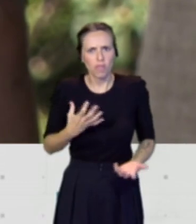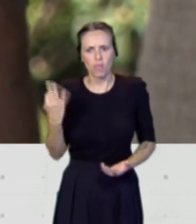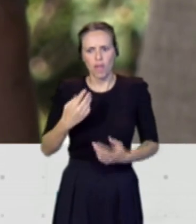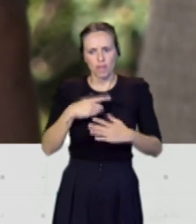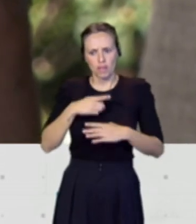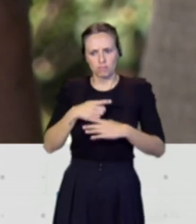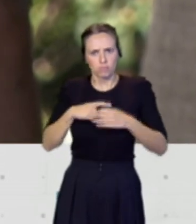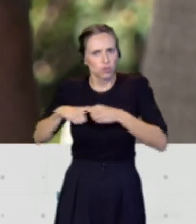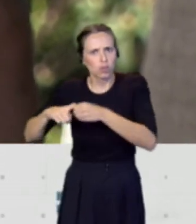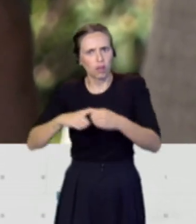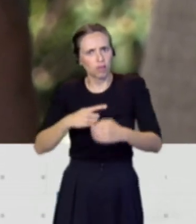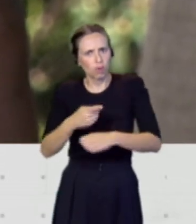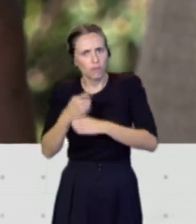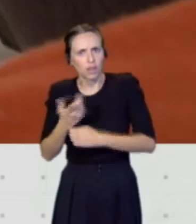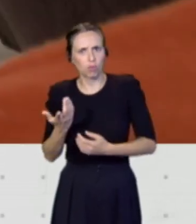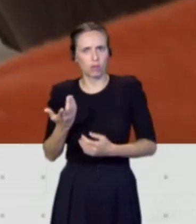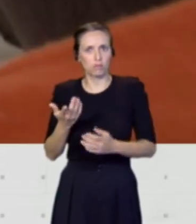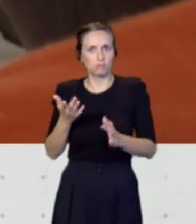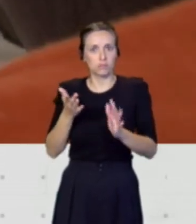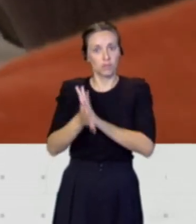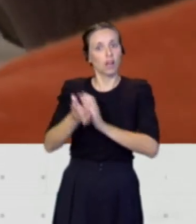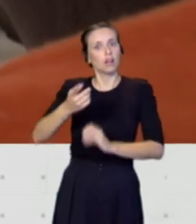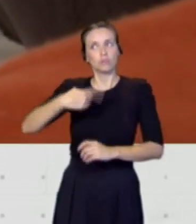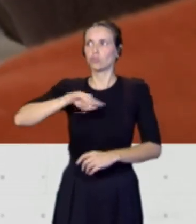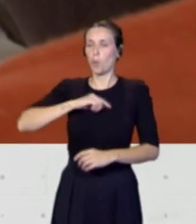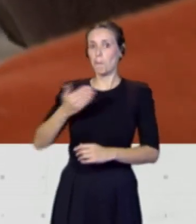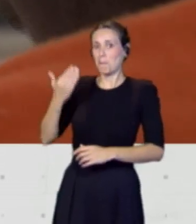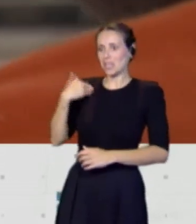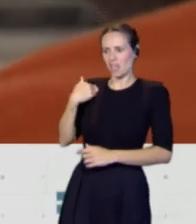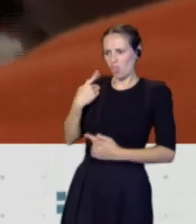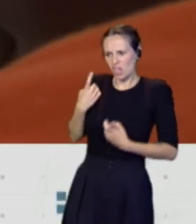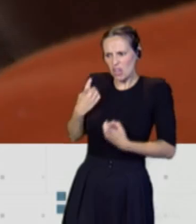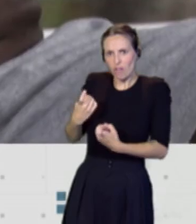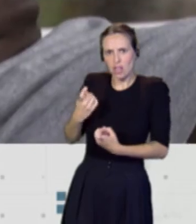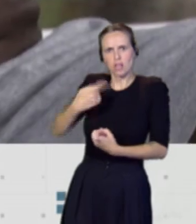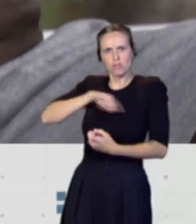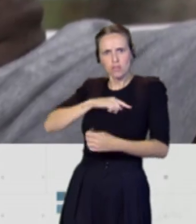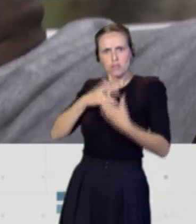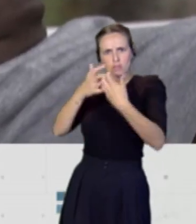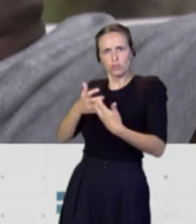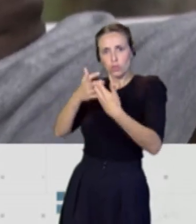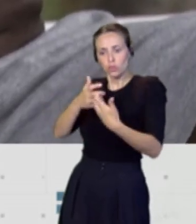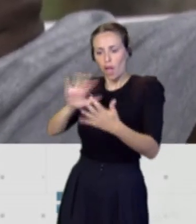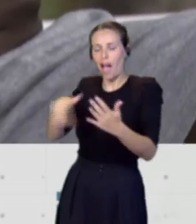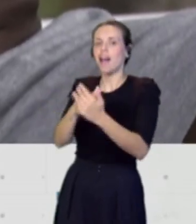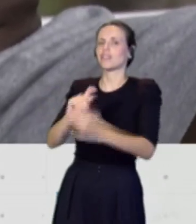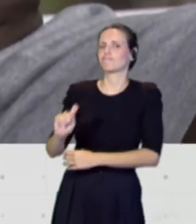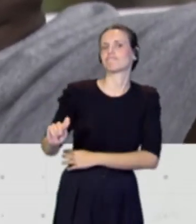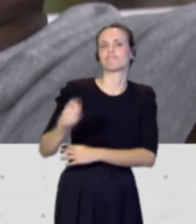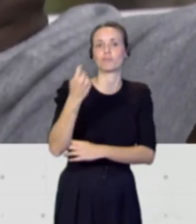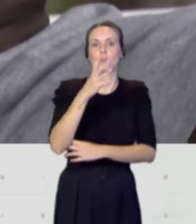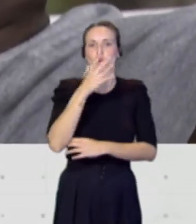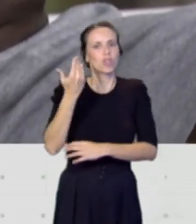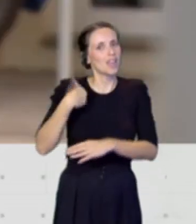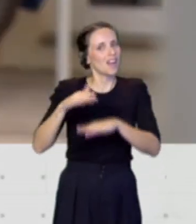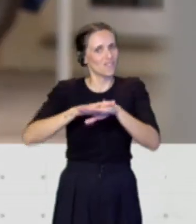de la Unión, esa arquitectura que hemos echado en falta y por la que hemos peleado tan duro. Hemos puesto finalmente las bases para que entre en